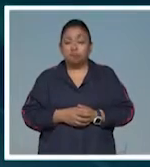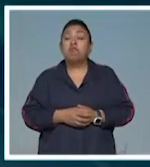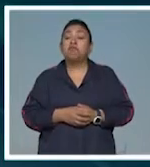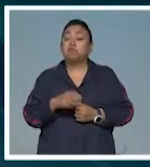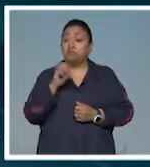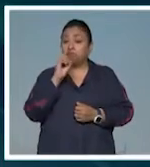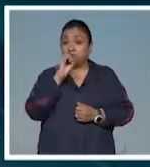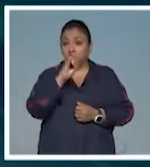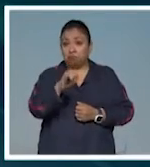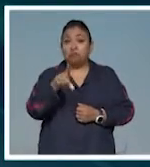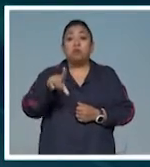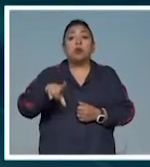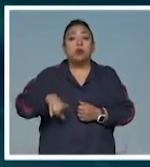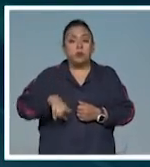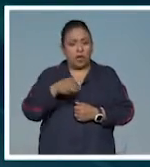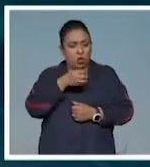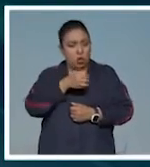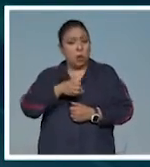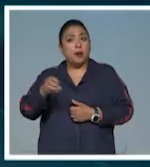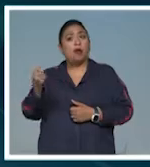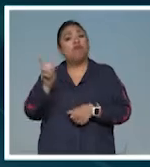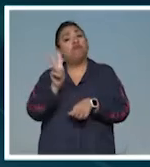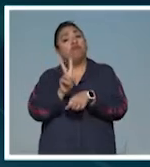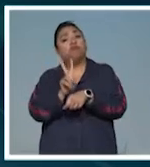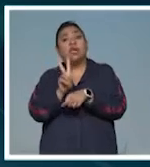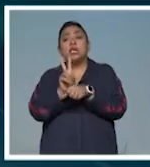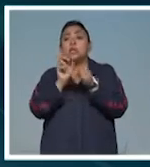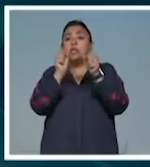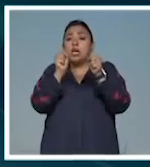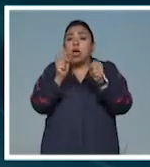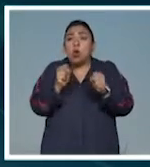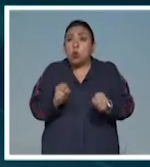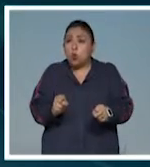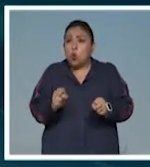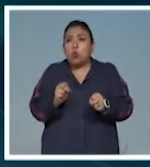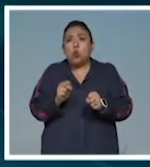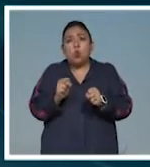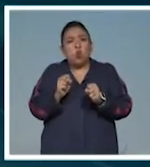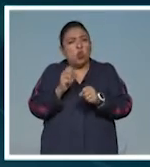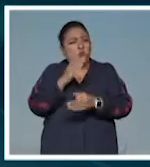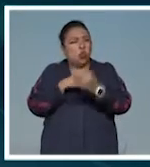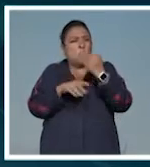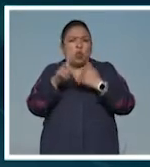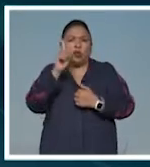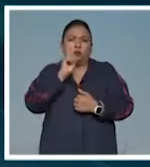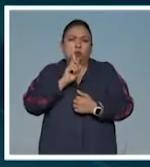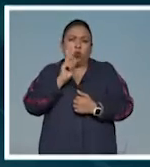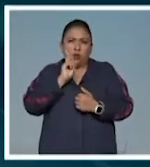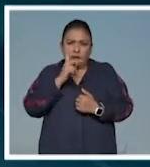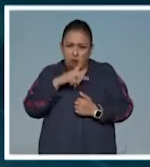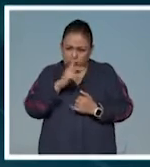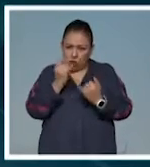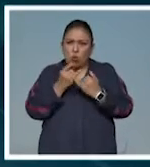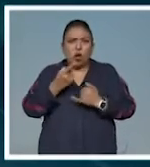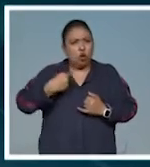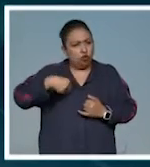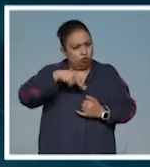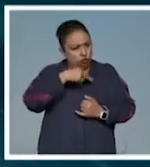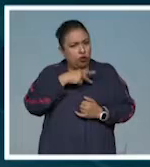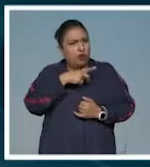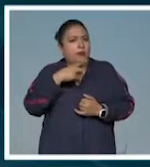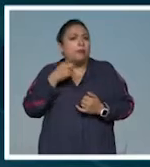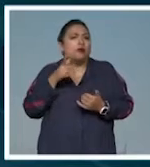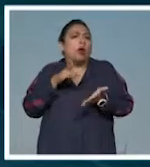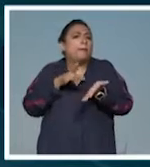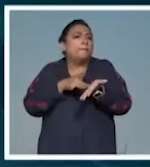si es el estado el que tiene la obligación de velar por la seguridad e integridad de todas las mujeres pero también nosotros tenemos que poner de